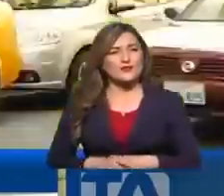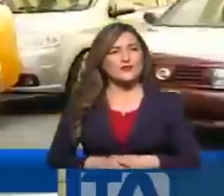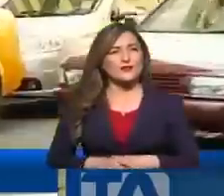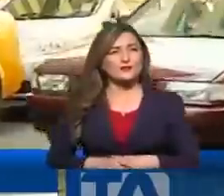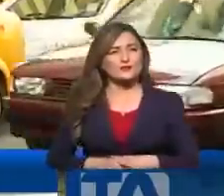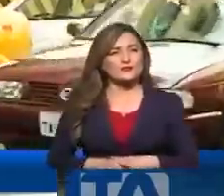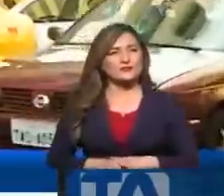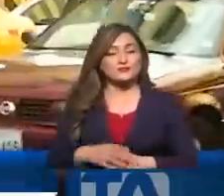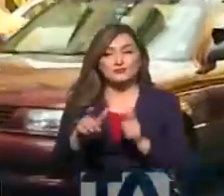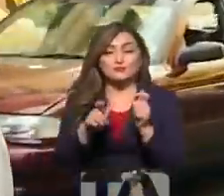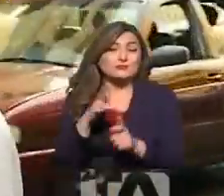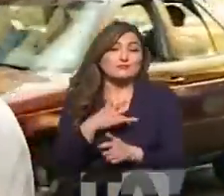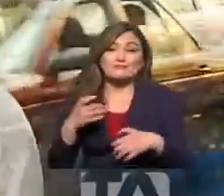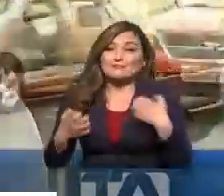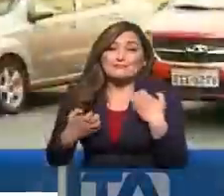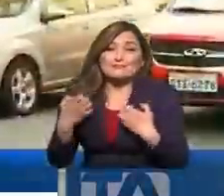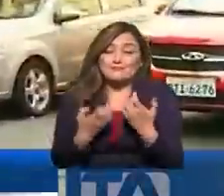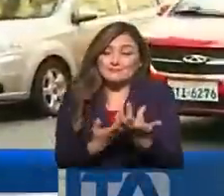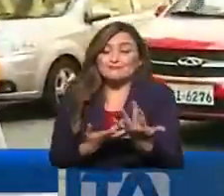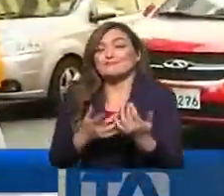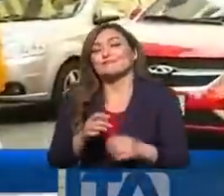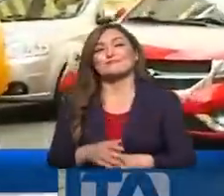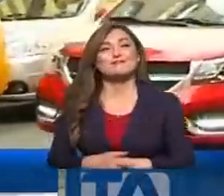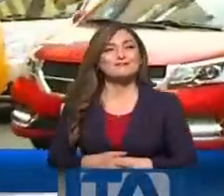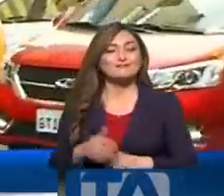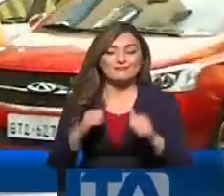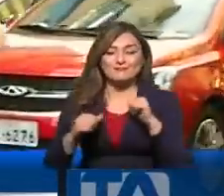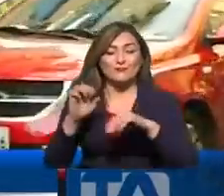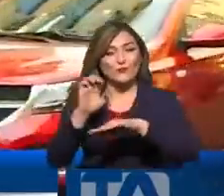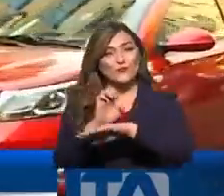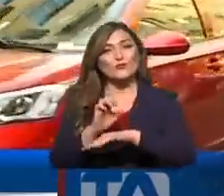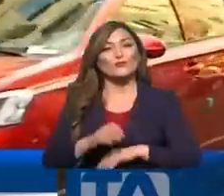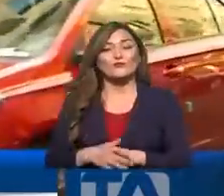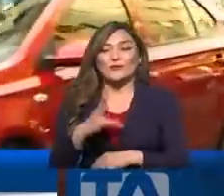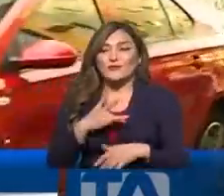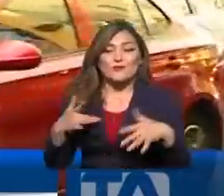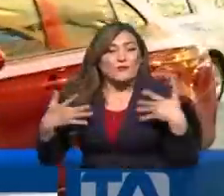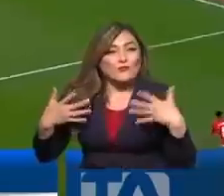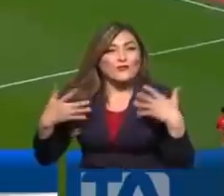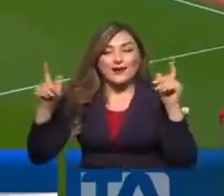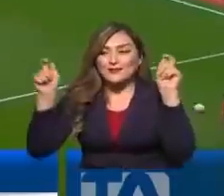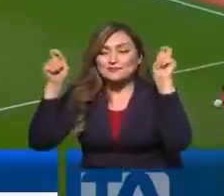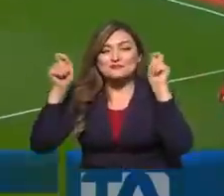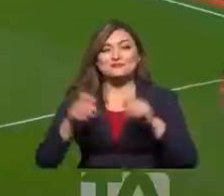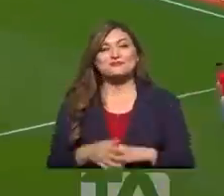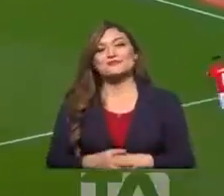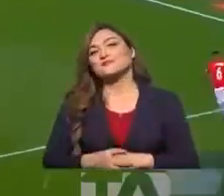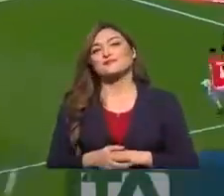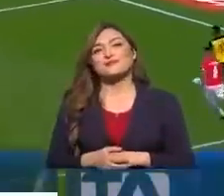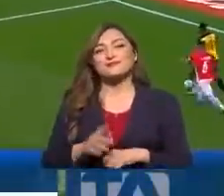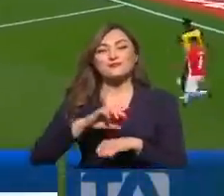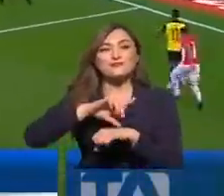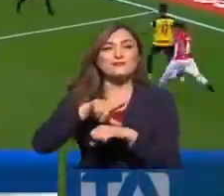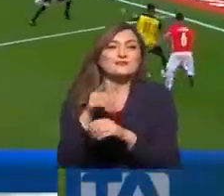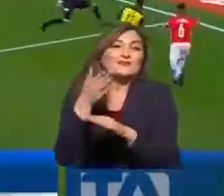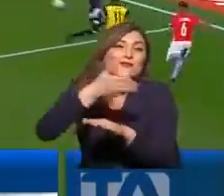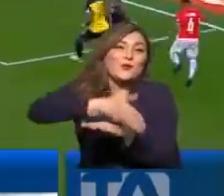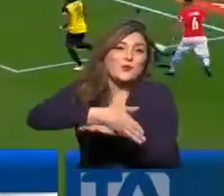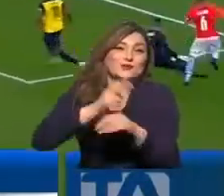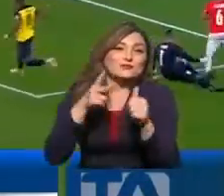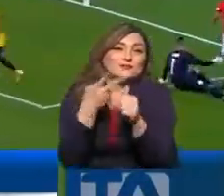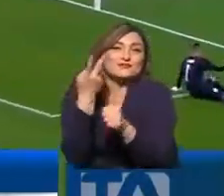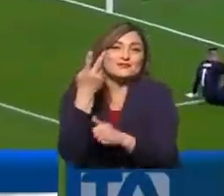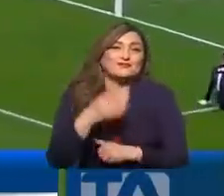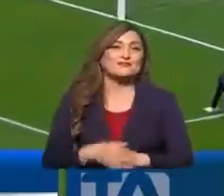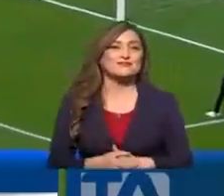Emocionante para toda la gente que está esperando este gol. Hace sufrir Ecuador, pero contento, toda la gente lo celebró. Y apenas unos cuantos minutos después, el